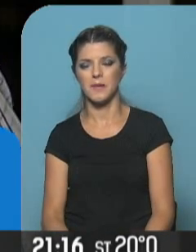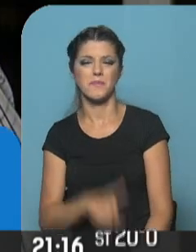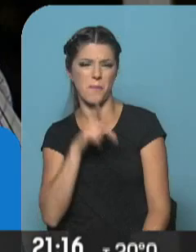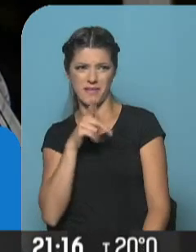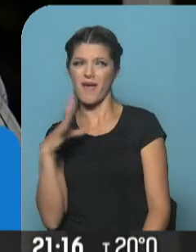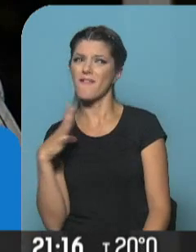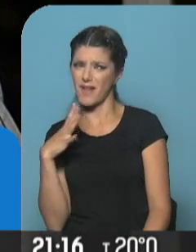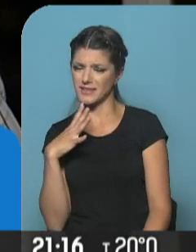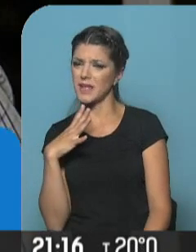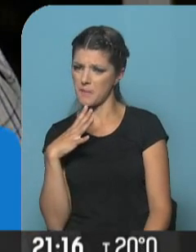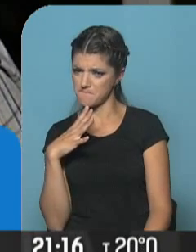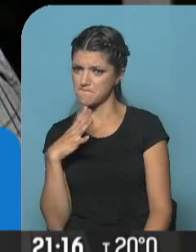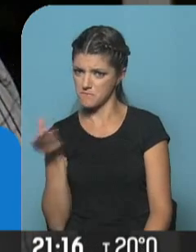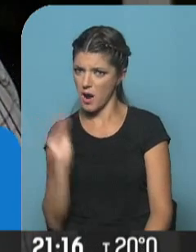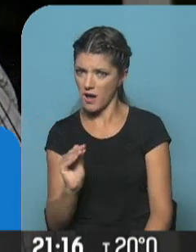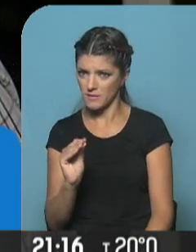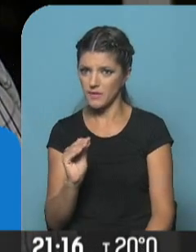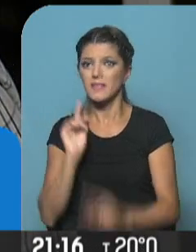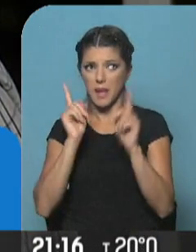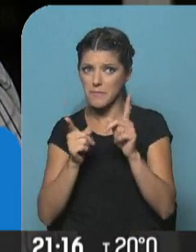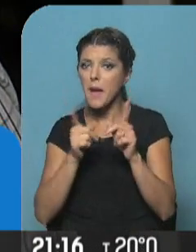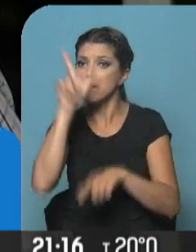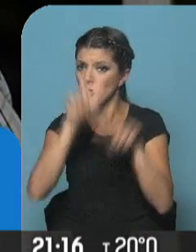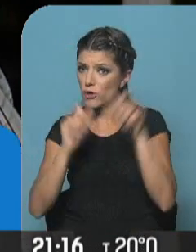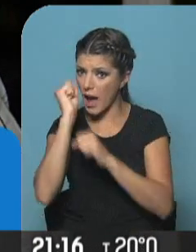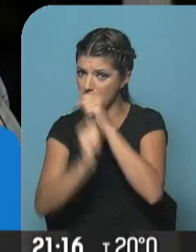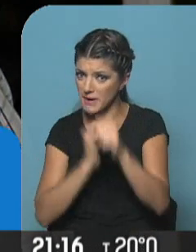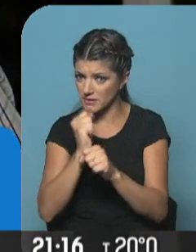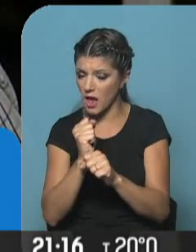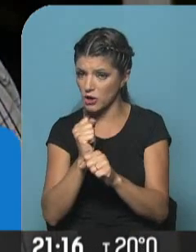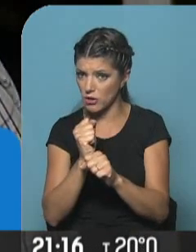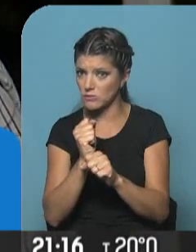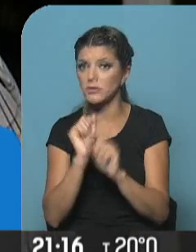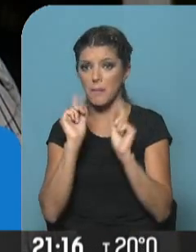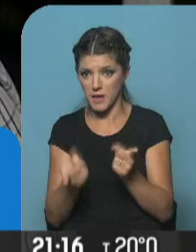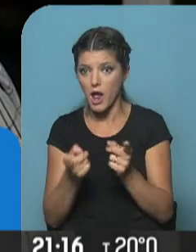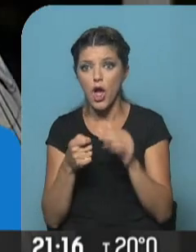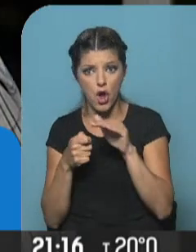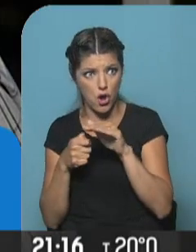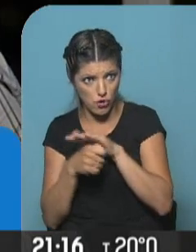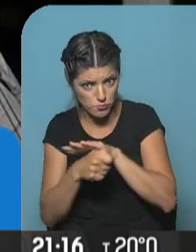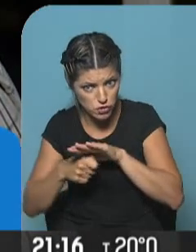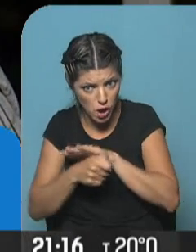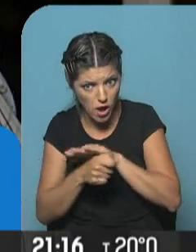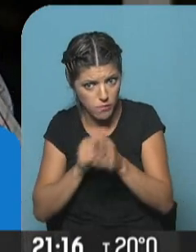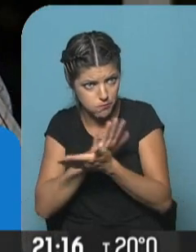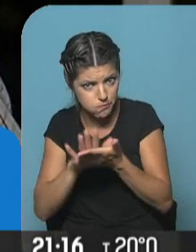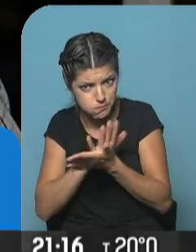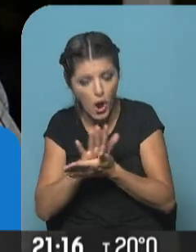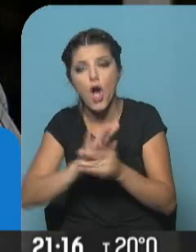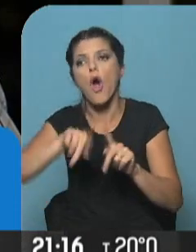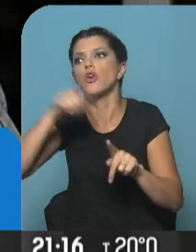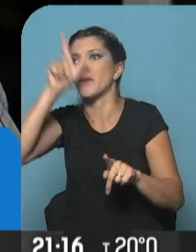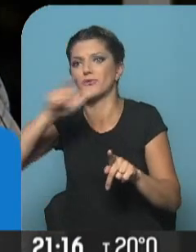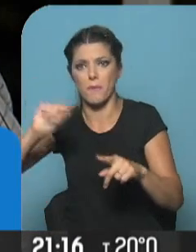falta mucho más. Hubo empresarios en este sistema prolongado, extendido en el tiempo de corrupción. Hay otros funcionarios que